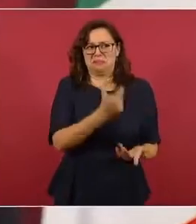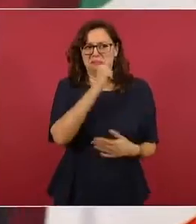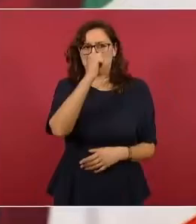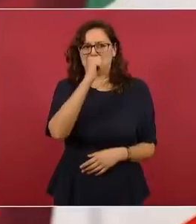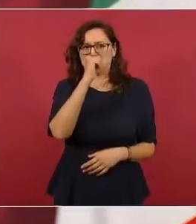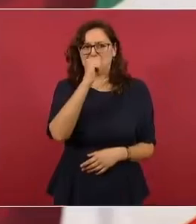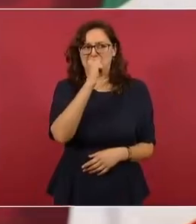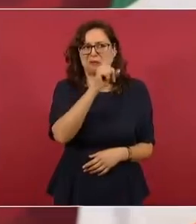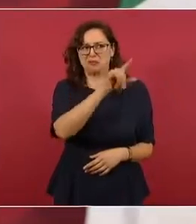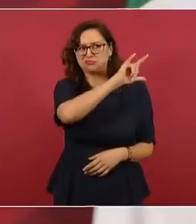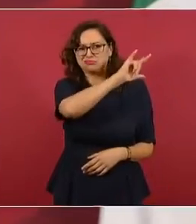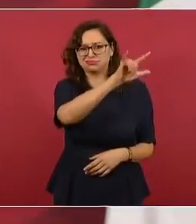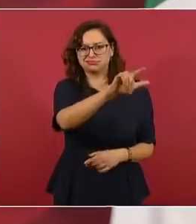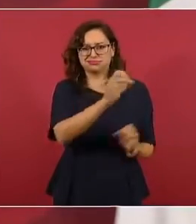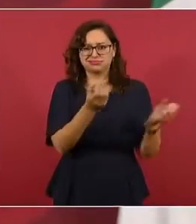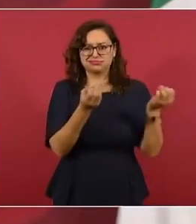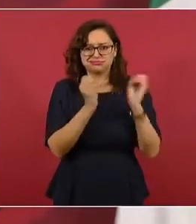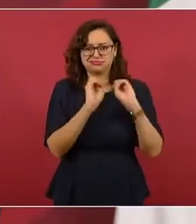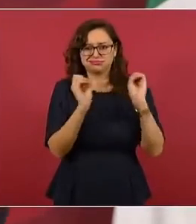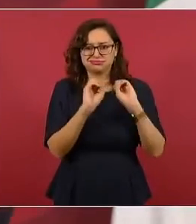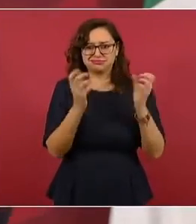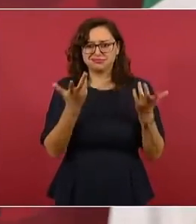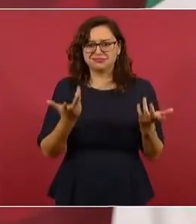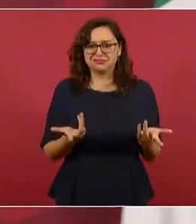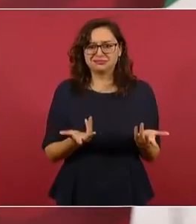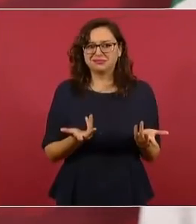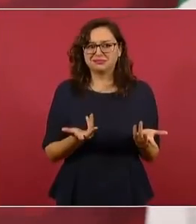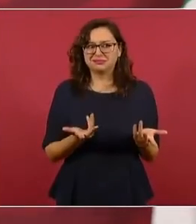El posible supuesto